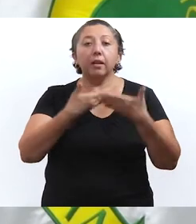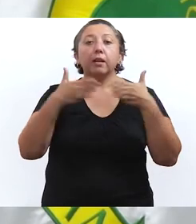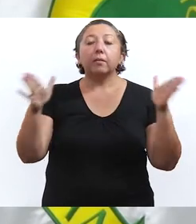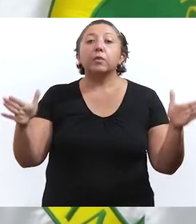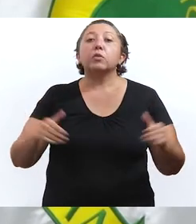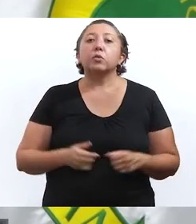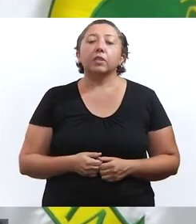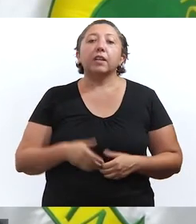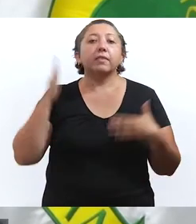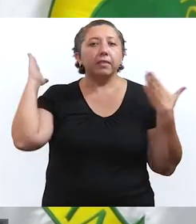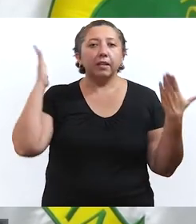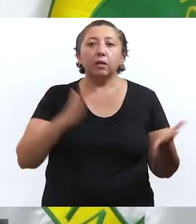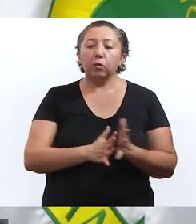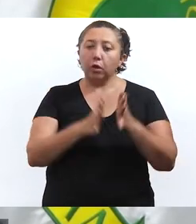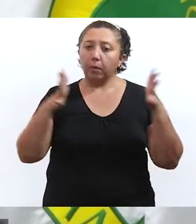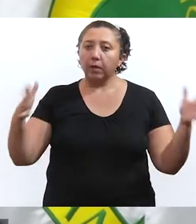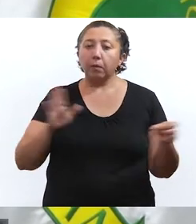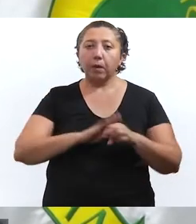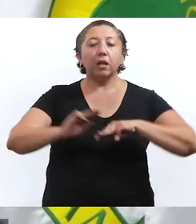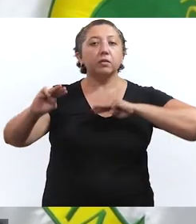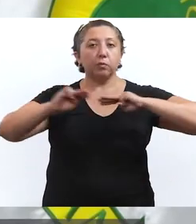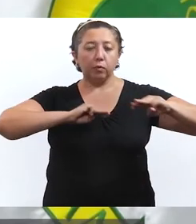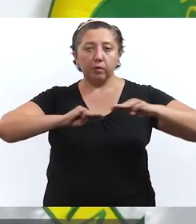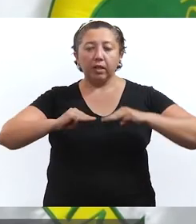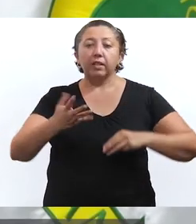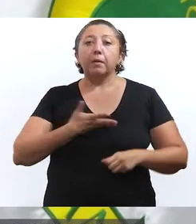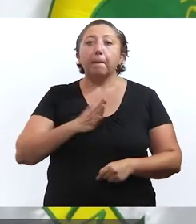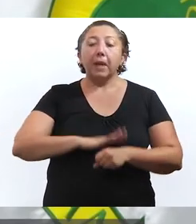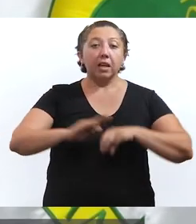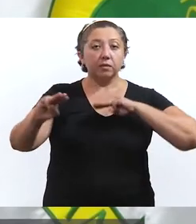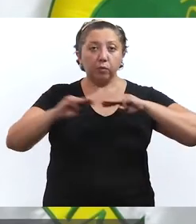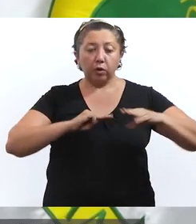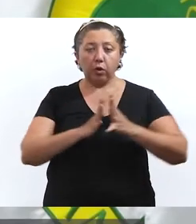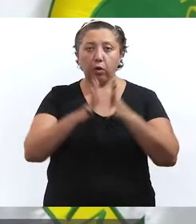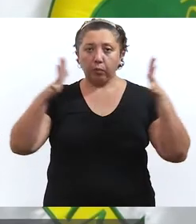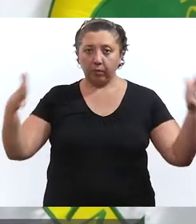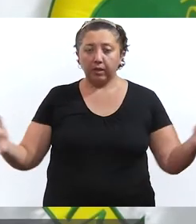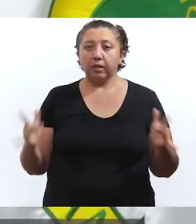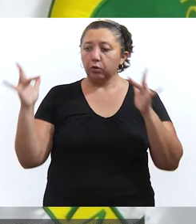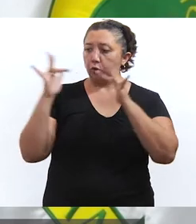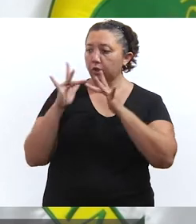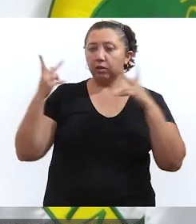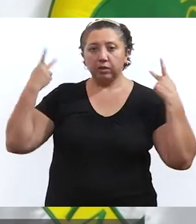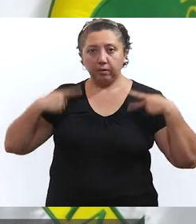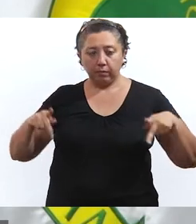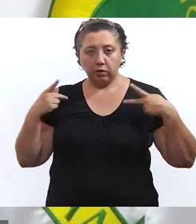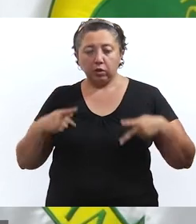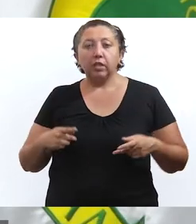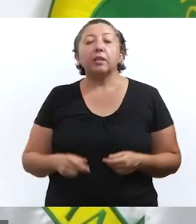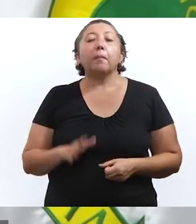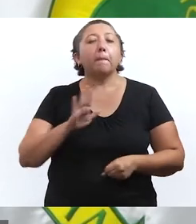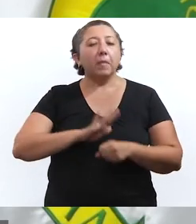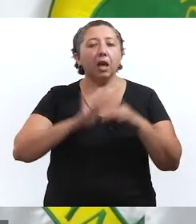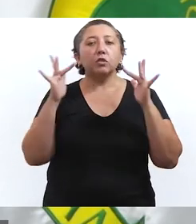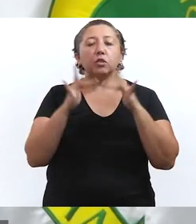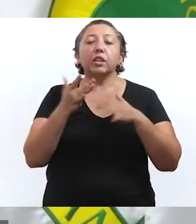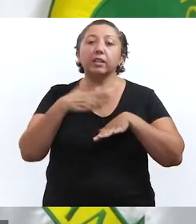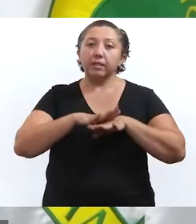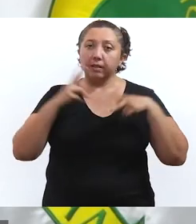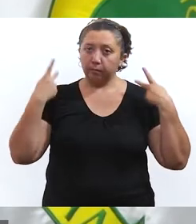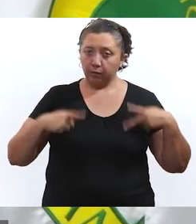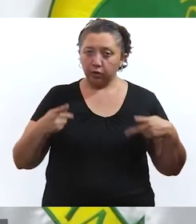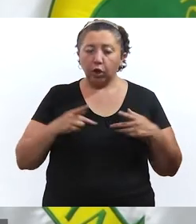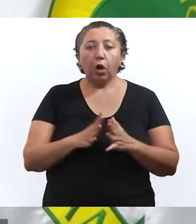La reapertura trae consigo un aumento en la movilidad. Al haber más movilidad, aumenta el contacto entre personas. Y al haber más contactos